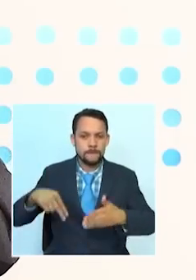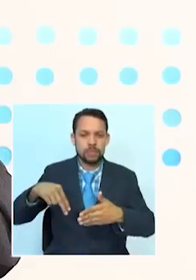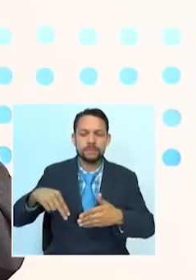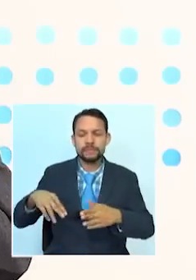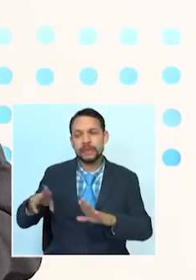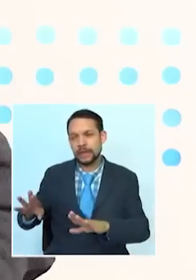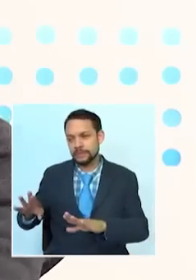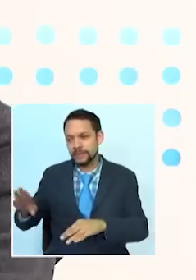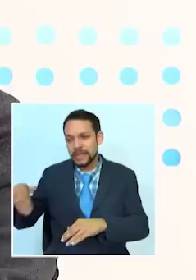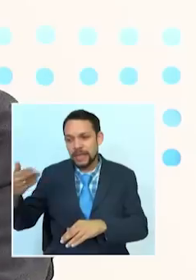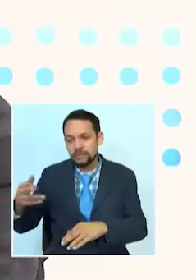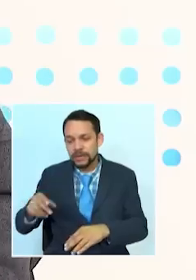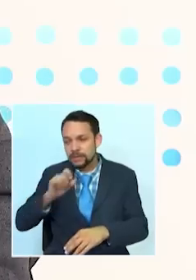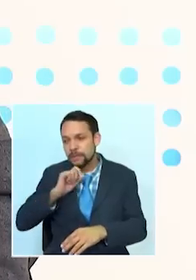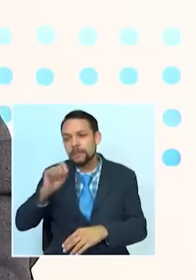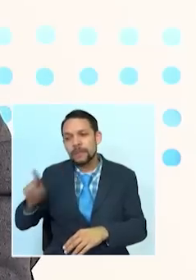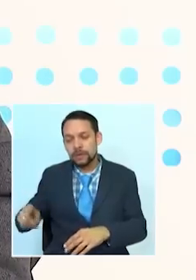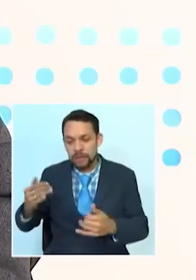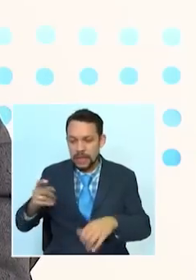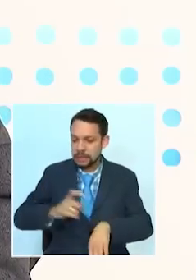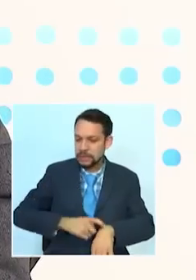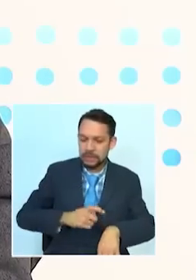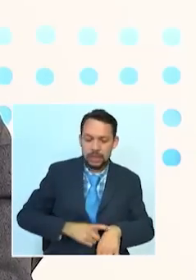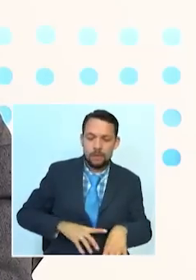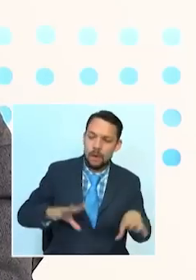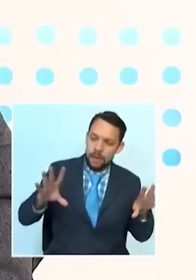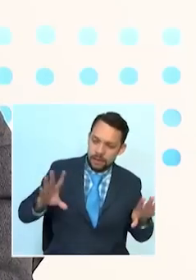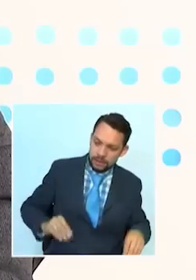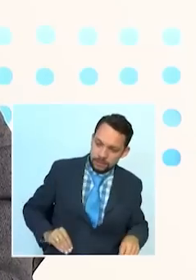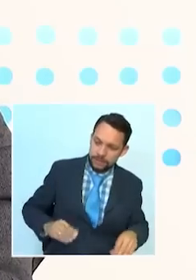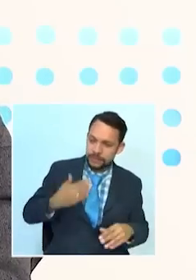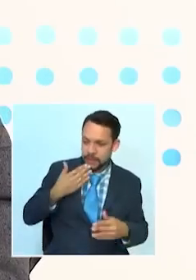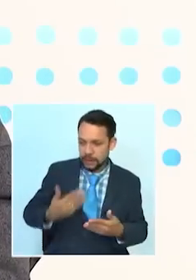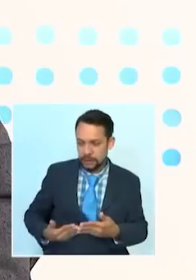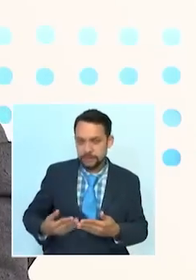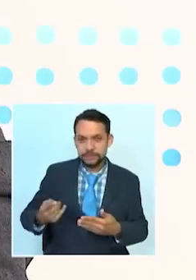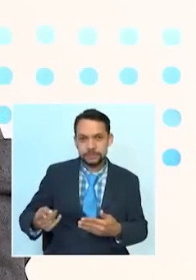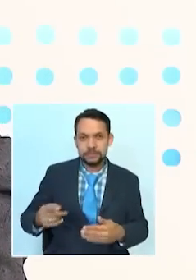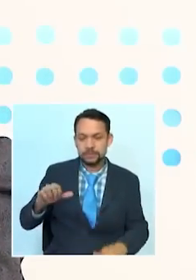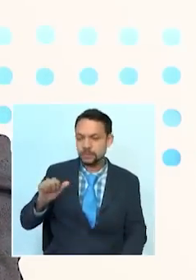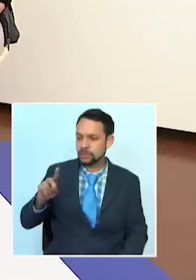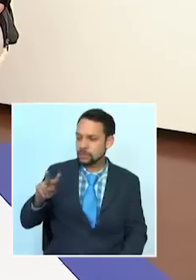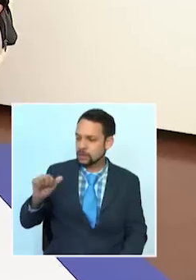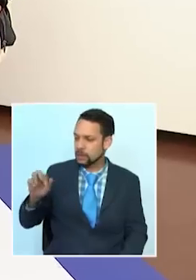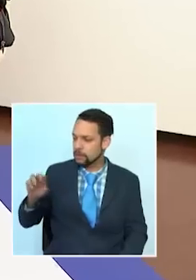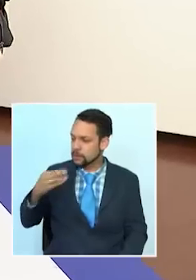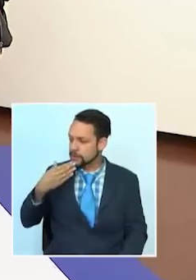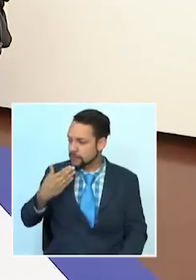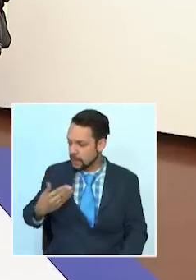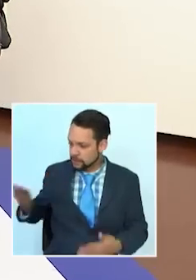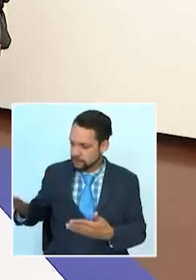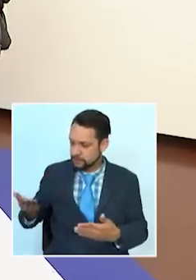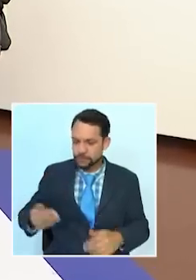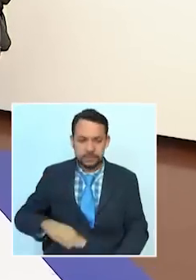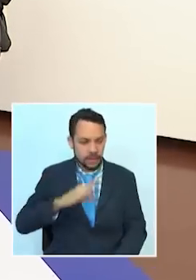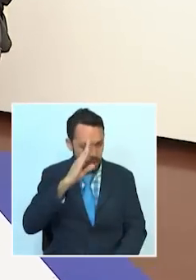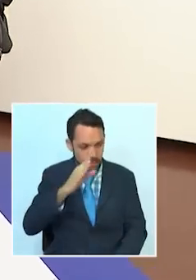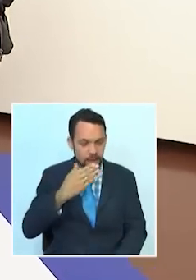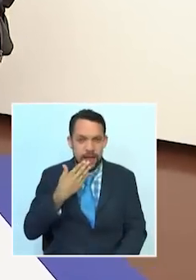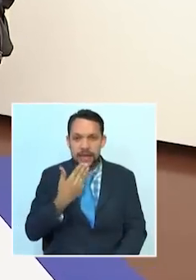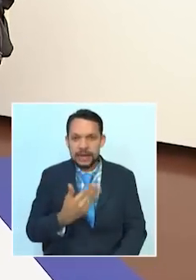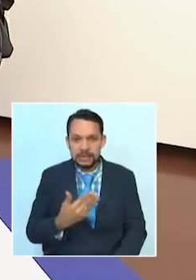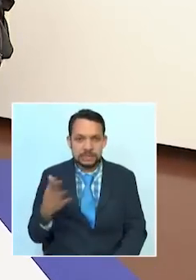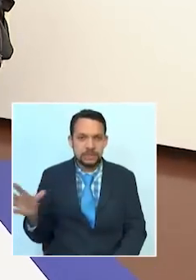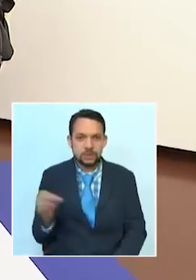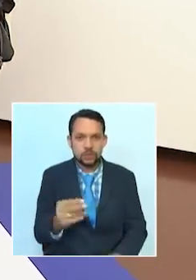de viendo martica la pregunta porque Se nos acabó el tiempo del programa dctor Álvaro gusto Muchas gracias muchas gracias y muchas gracias a todos los que nos